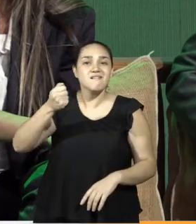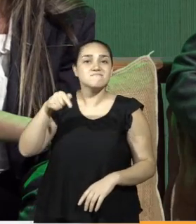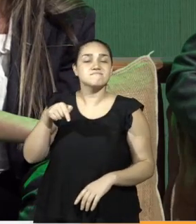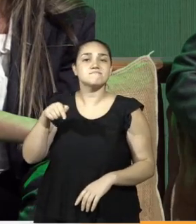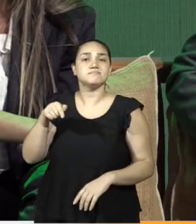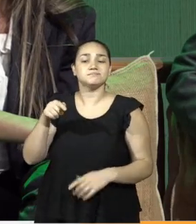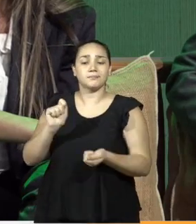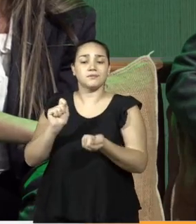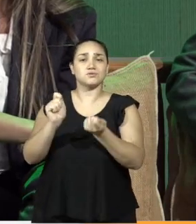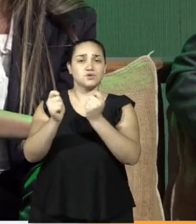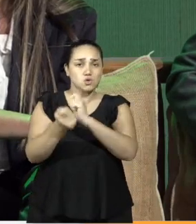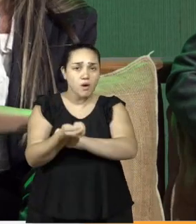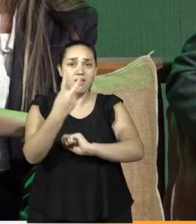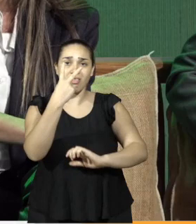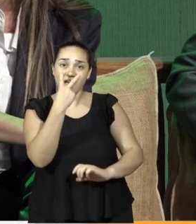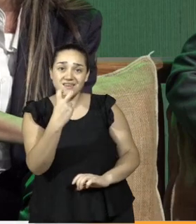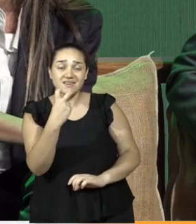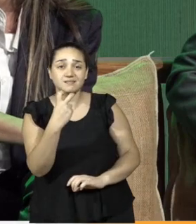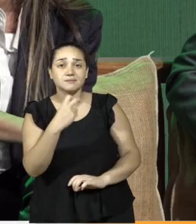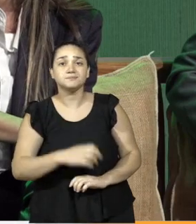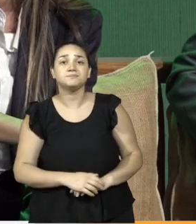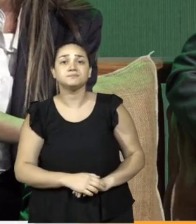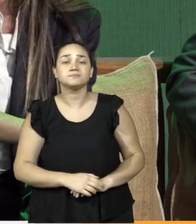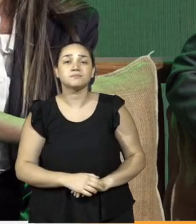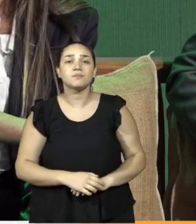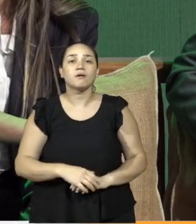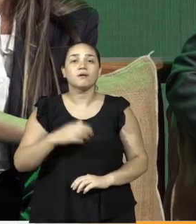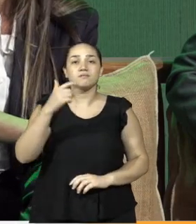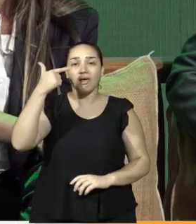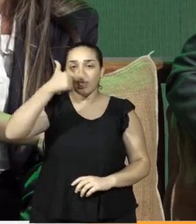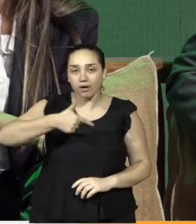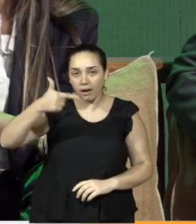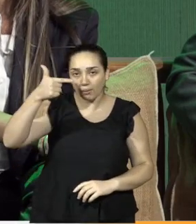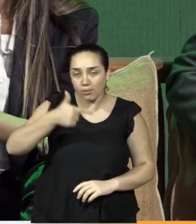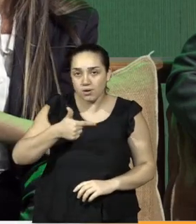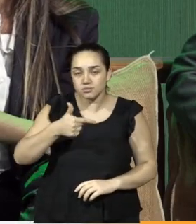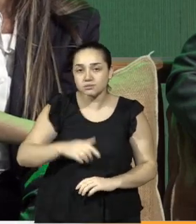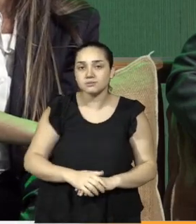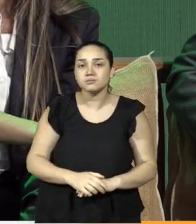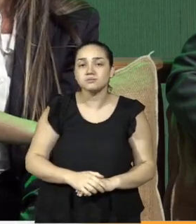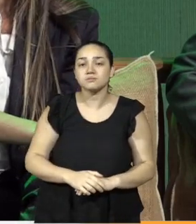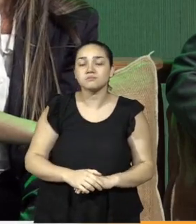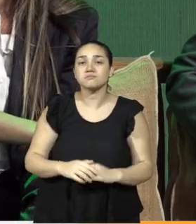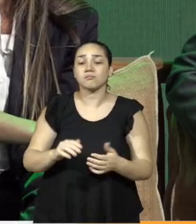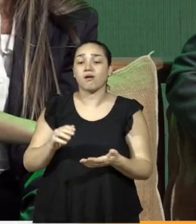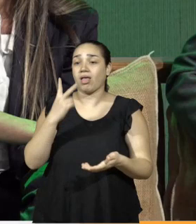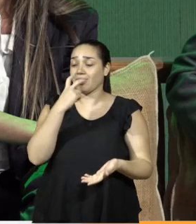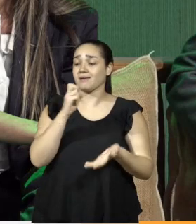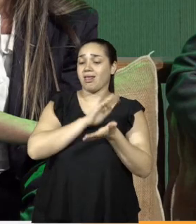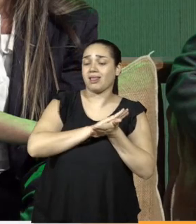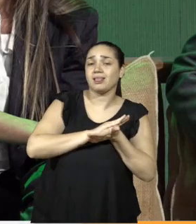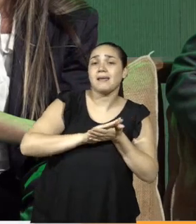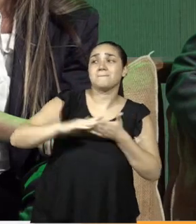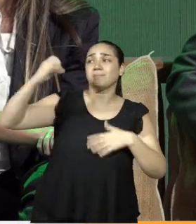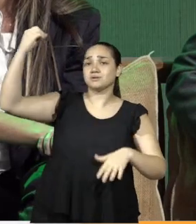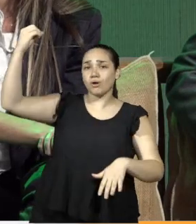sustituir las energías de hidrocarburos en energías limpias, eólicas,